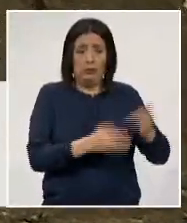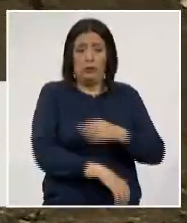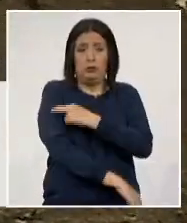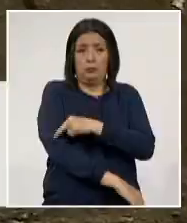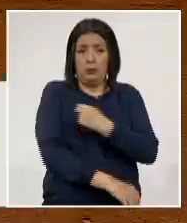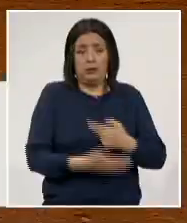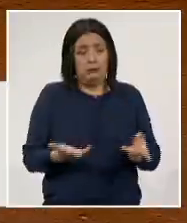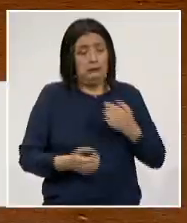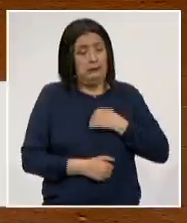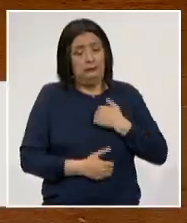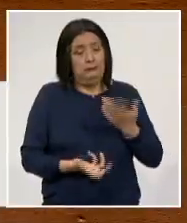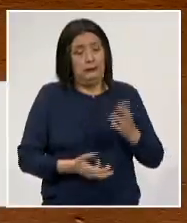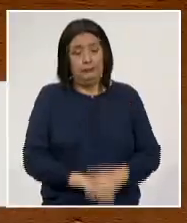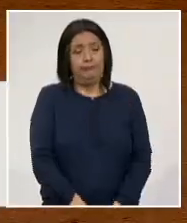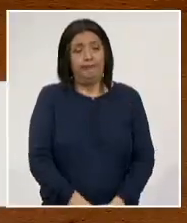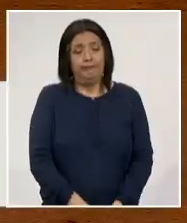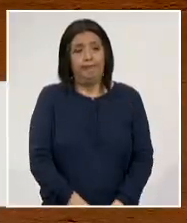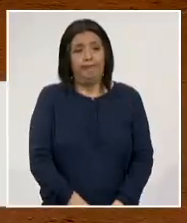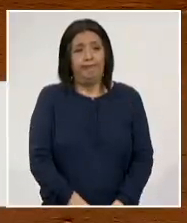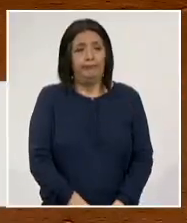mayo, pero lamentablemente llegó cadáver.